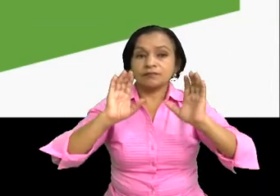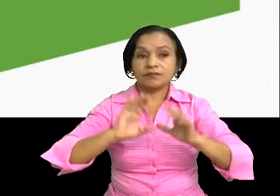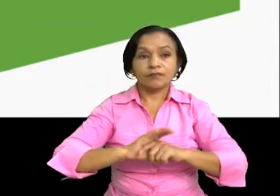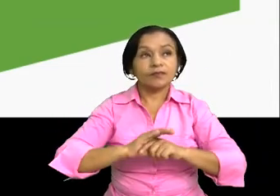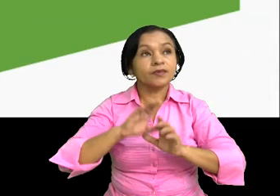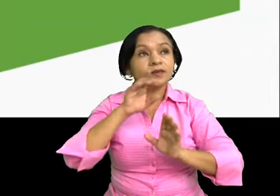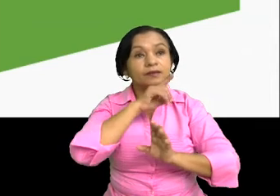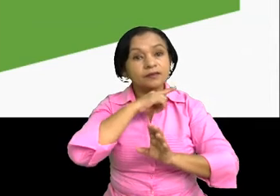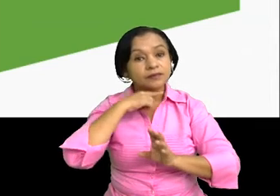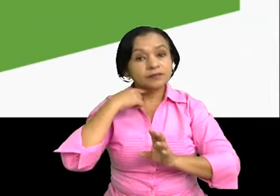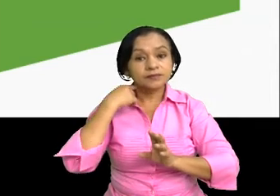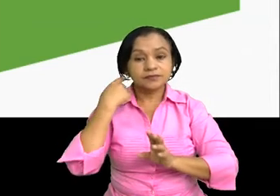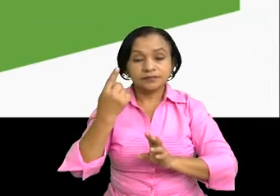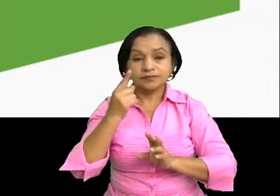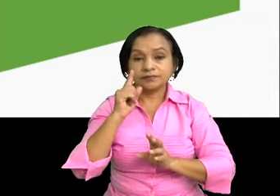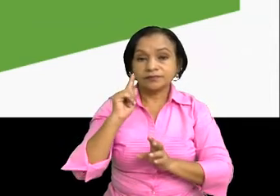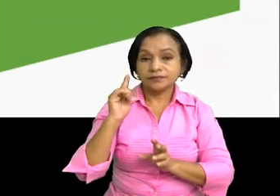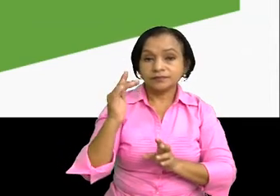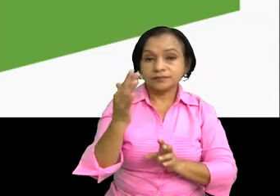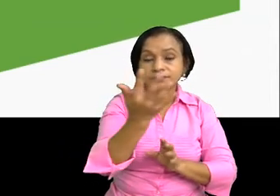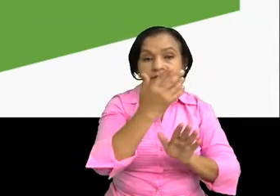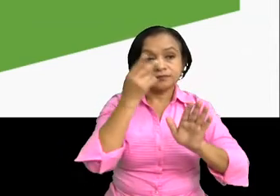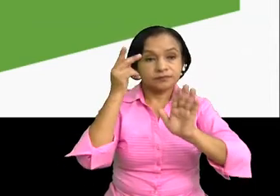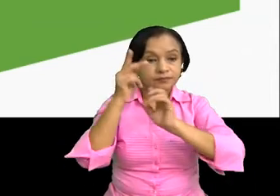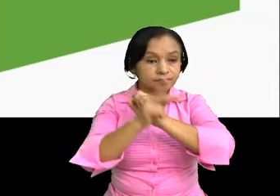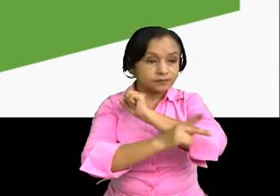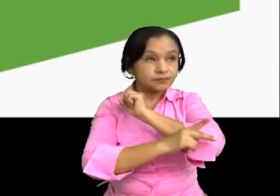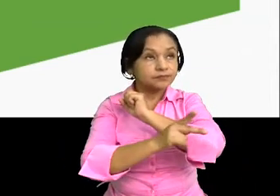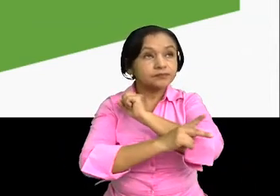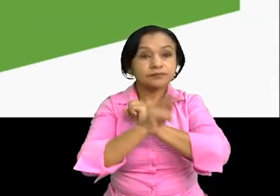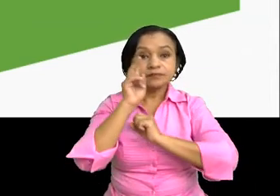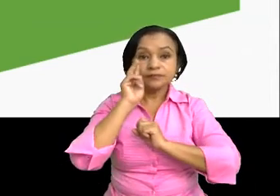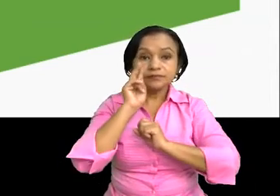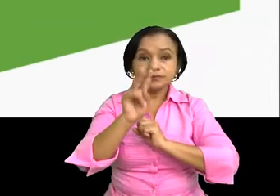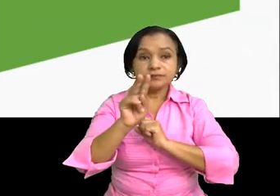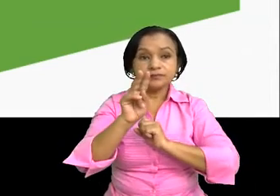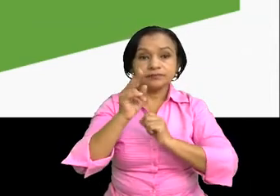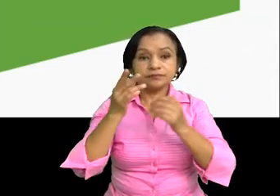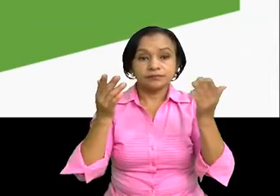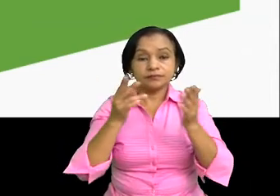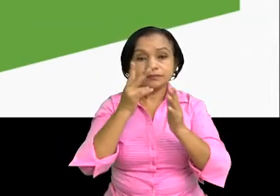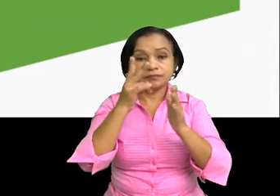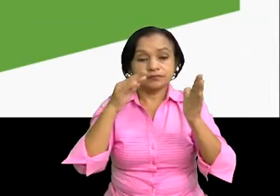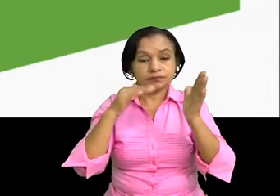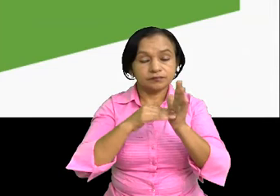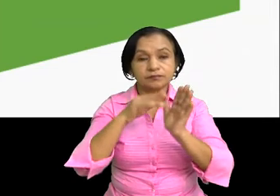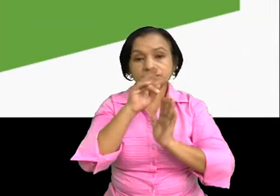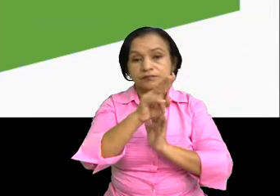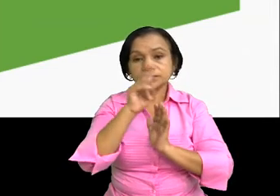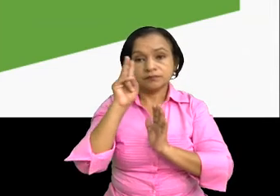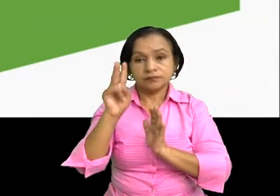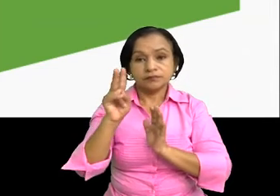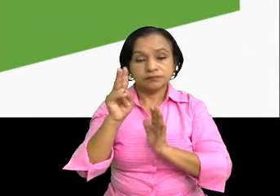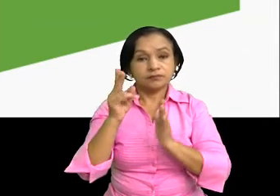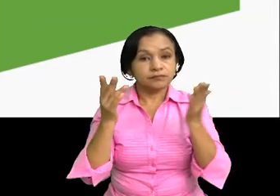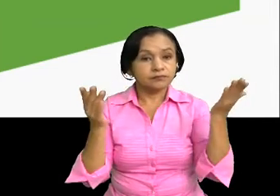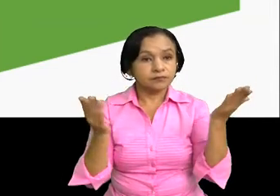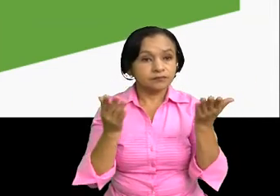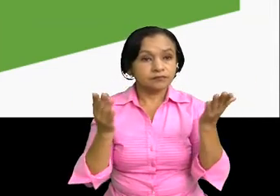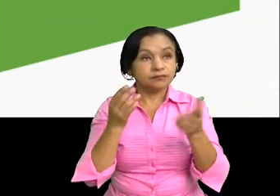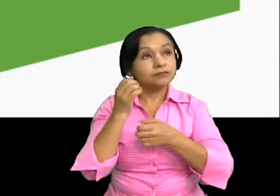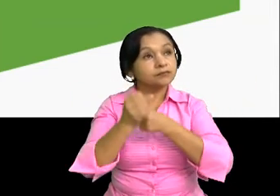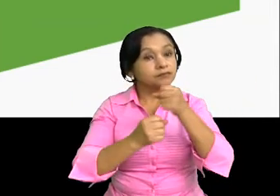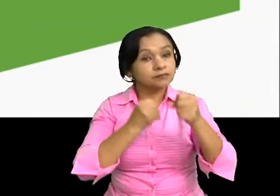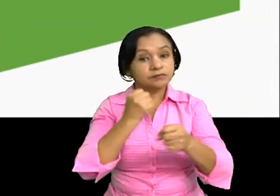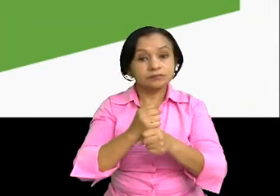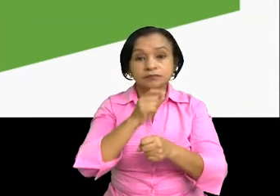una realidad también que involucra a todo el país. Dentro de esa dinámica, pues vemos que también hay una proyección para el 2022. Bueno, parte de